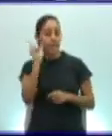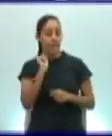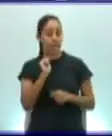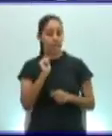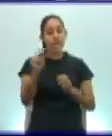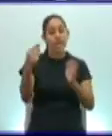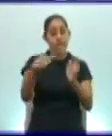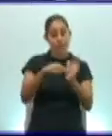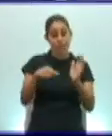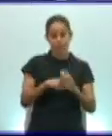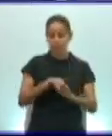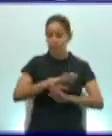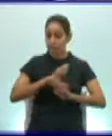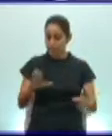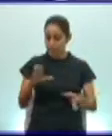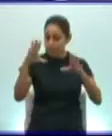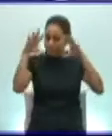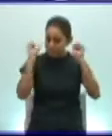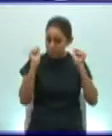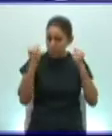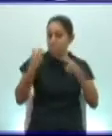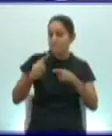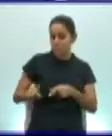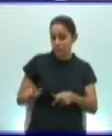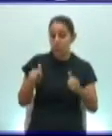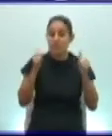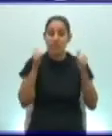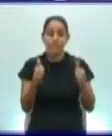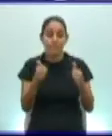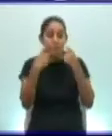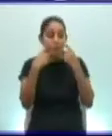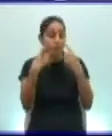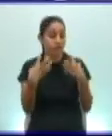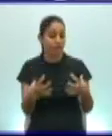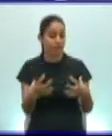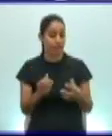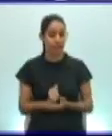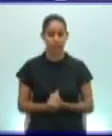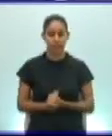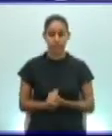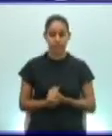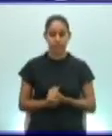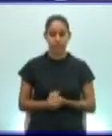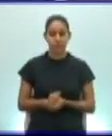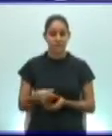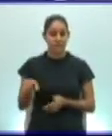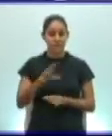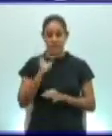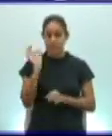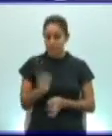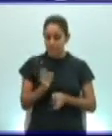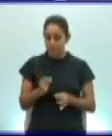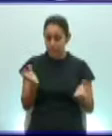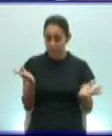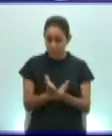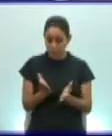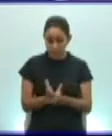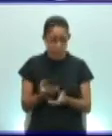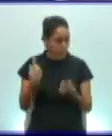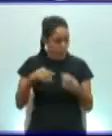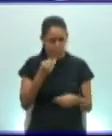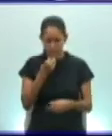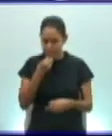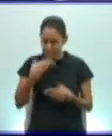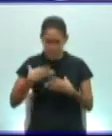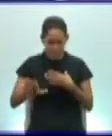ya conocemos, pero que es importante. Y siempre yo le hago la sugerencia, siempre que trabajemos cualquiera de las etapas que